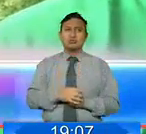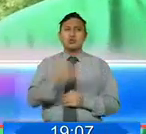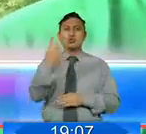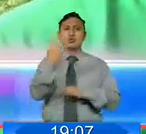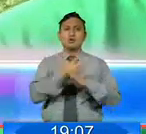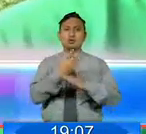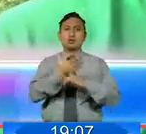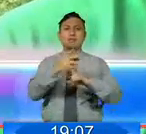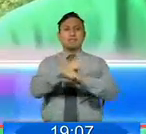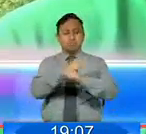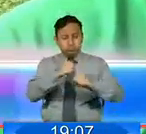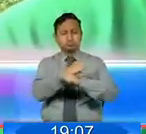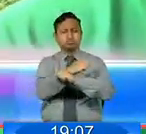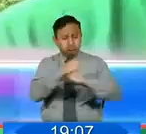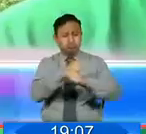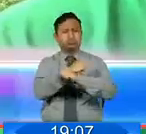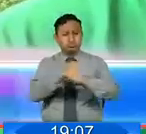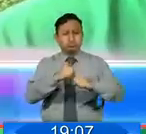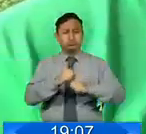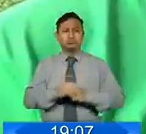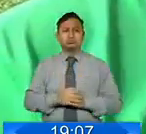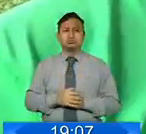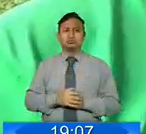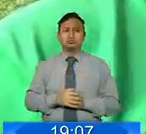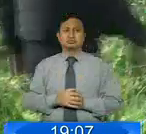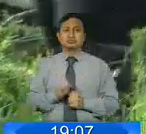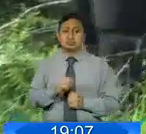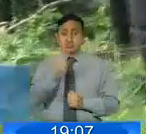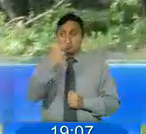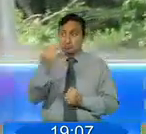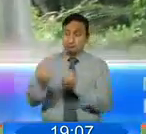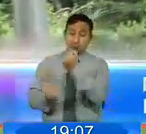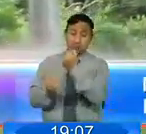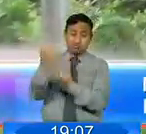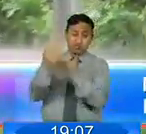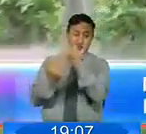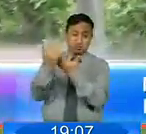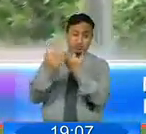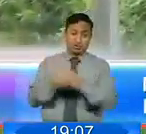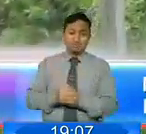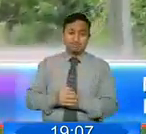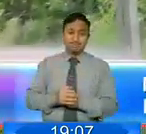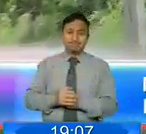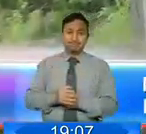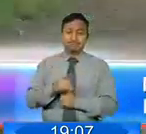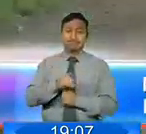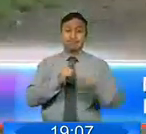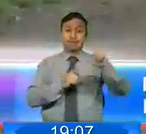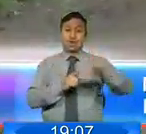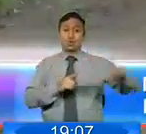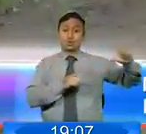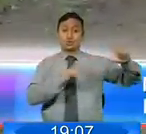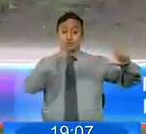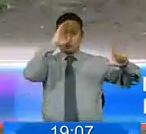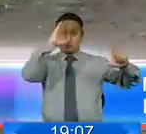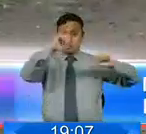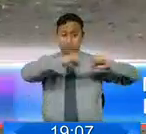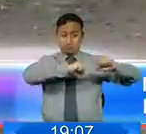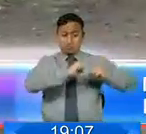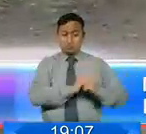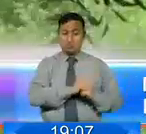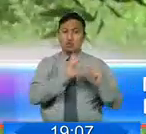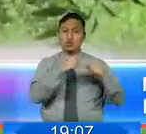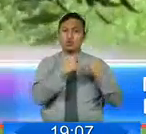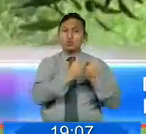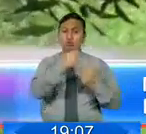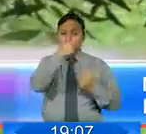ahí este vimos el incendio y durante el trabajo policial desplegado este lunes en la zona del accidente personal antinarcóticos